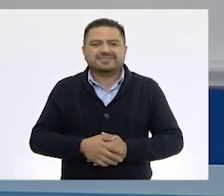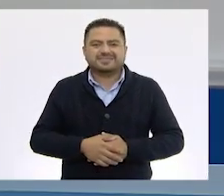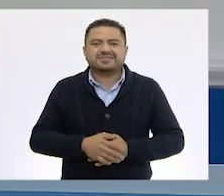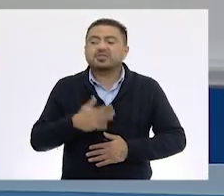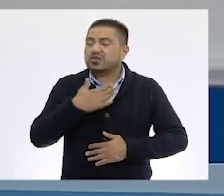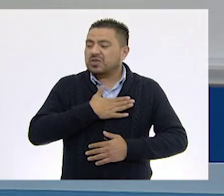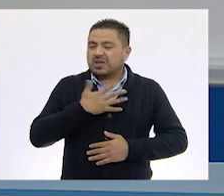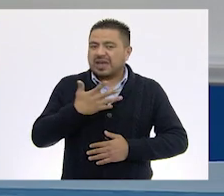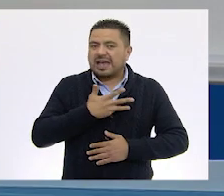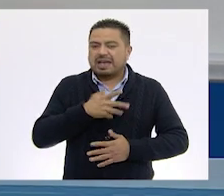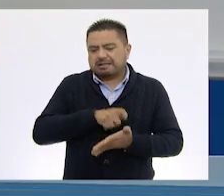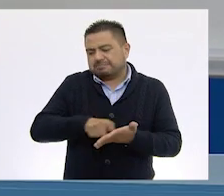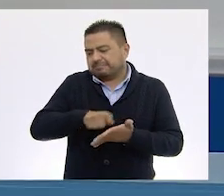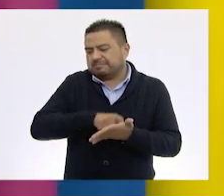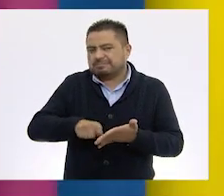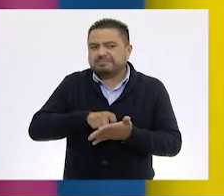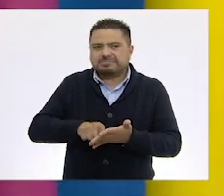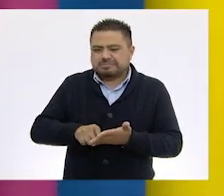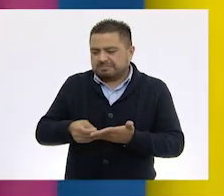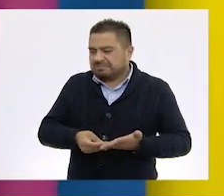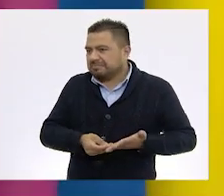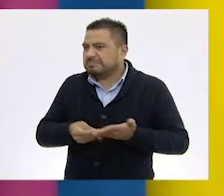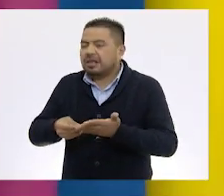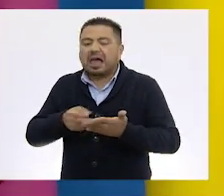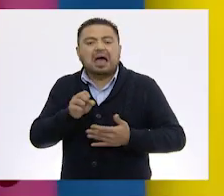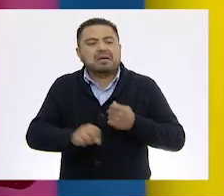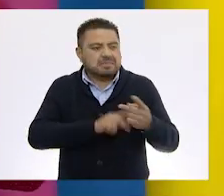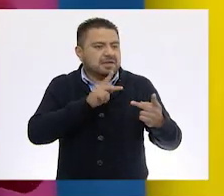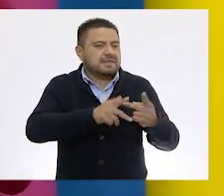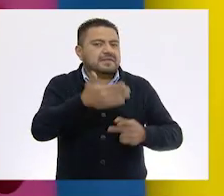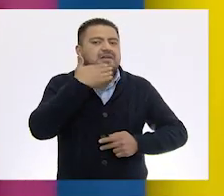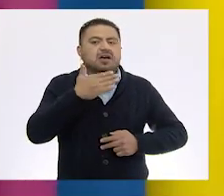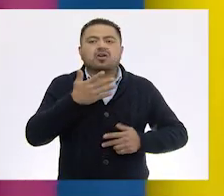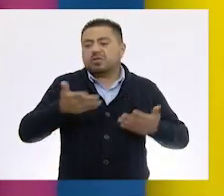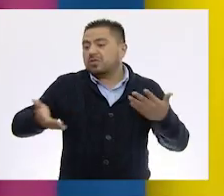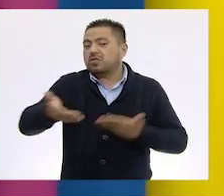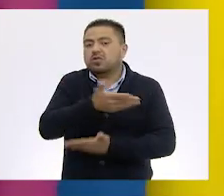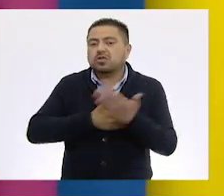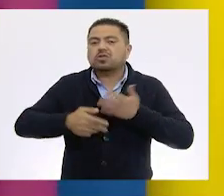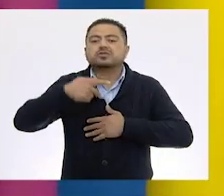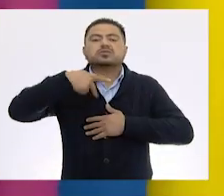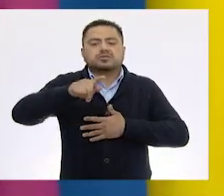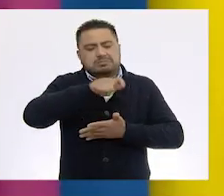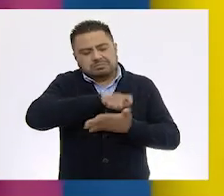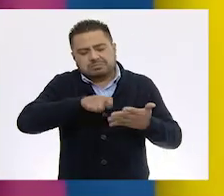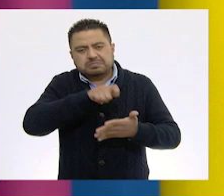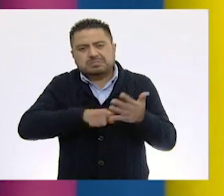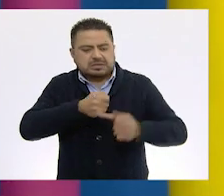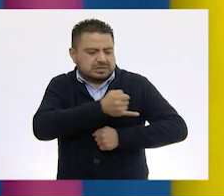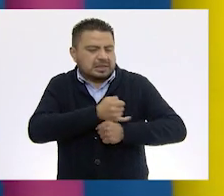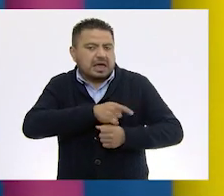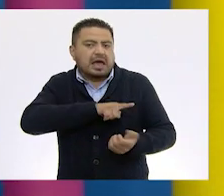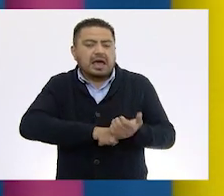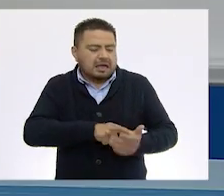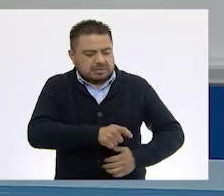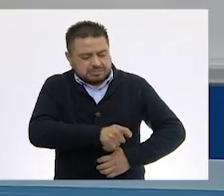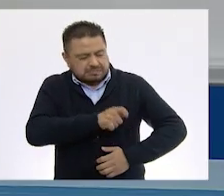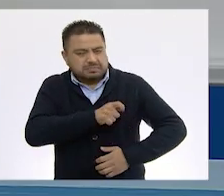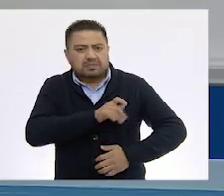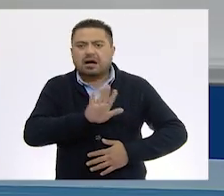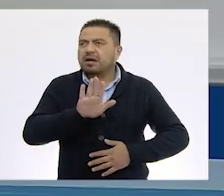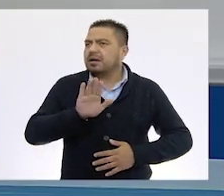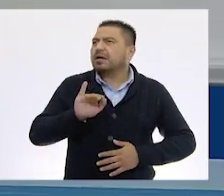yo traigo mis notas. Perfecto. Entonces, compártanos sus apuntes, investigador Raulito. Claro que